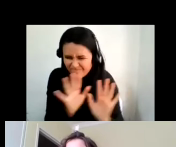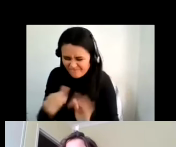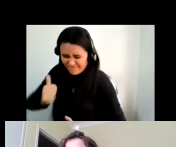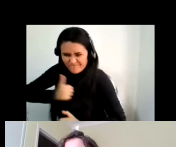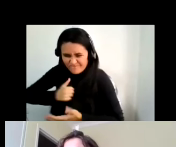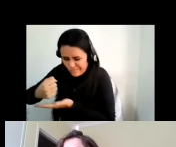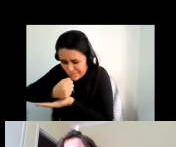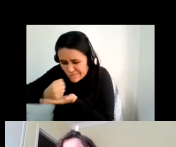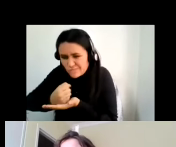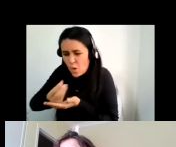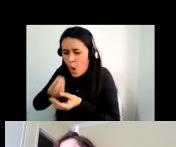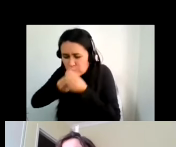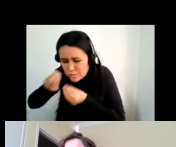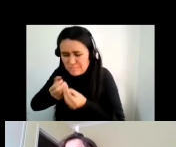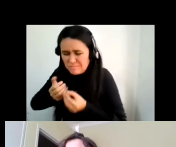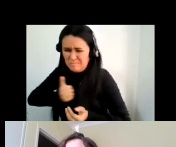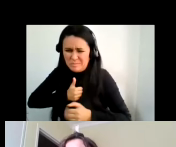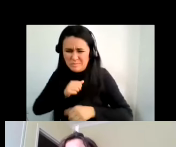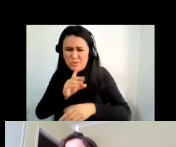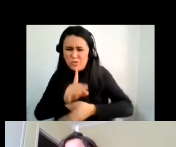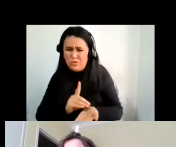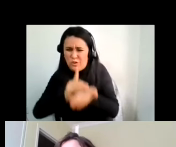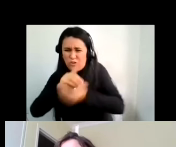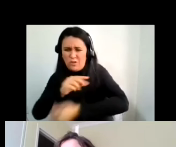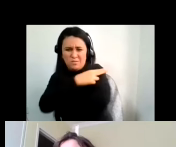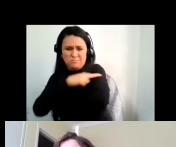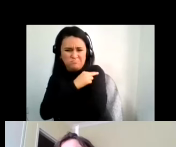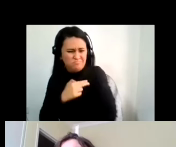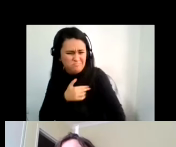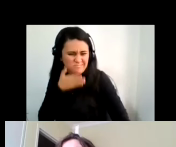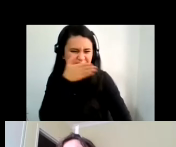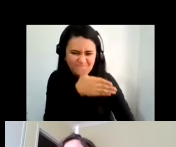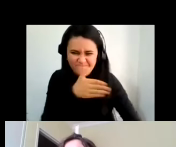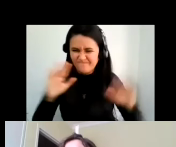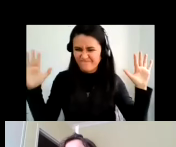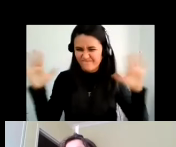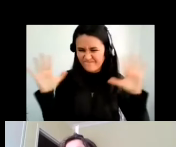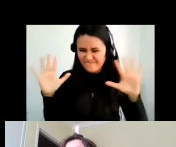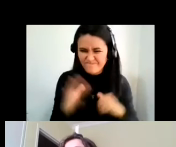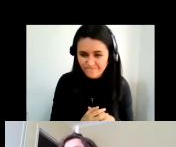seguridad de los puntos de suministro de servicio, y esto incluye instalaciones